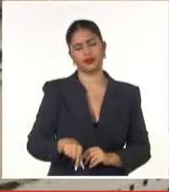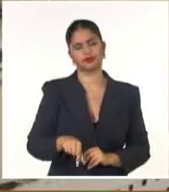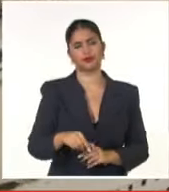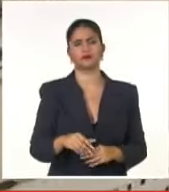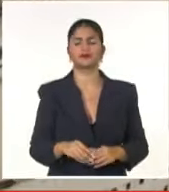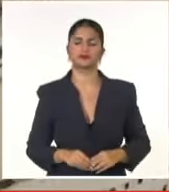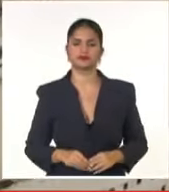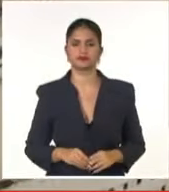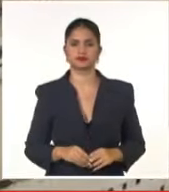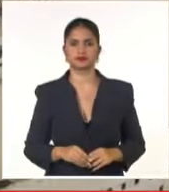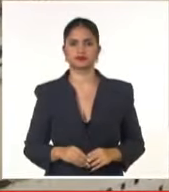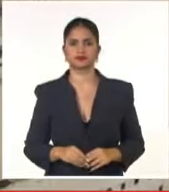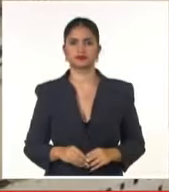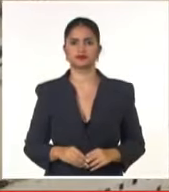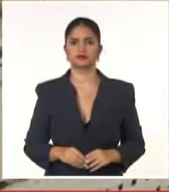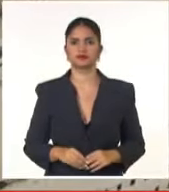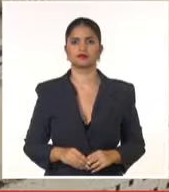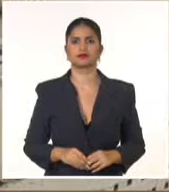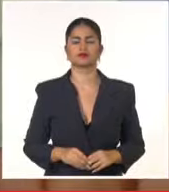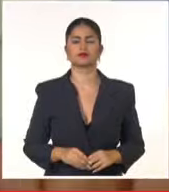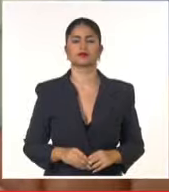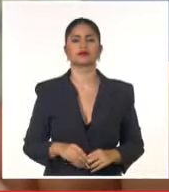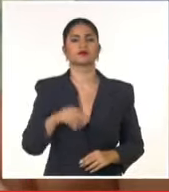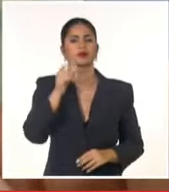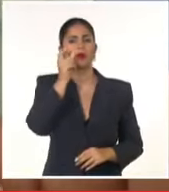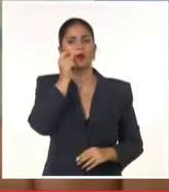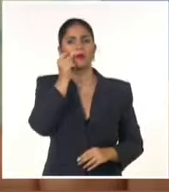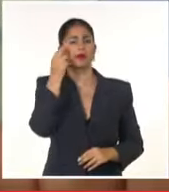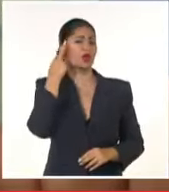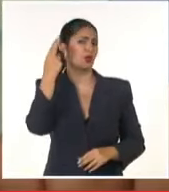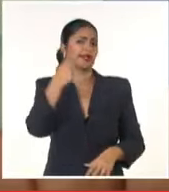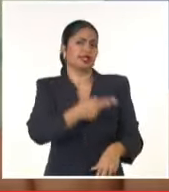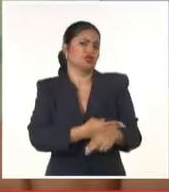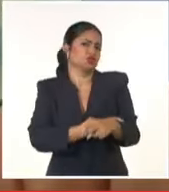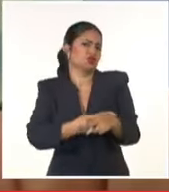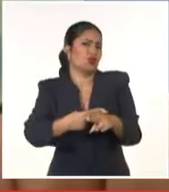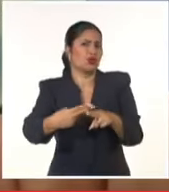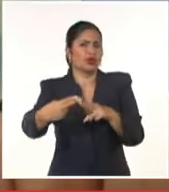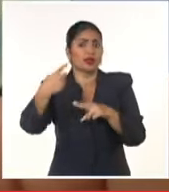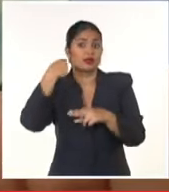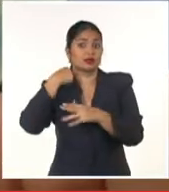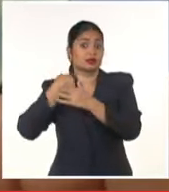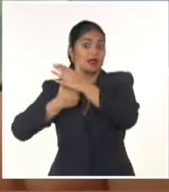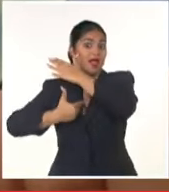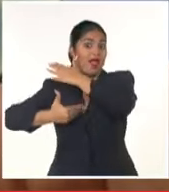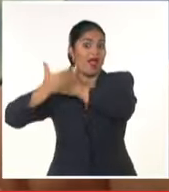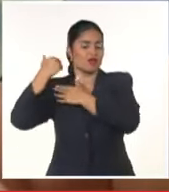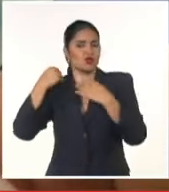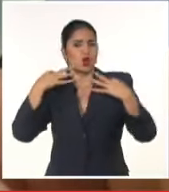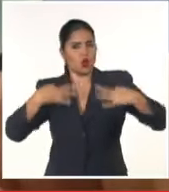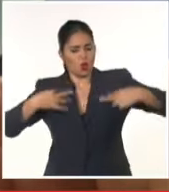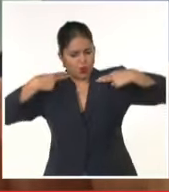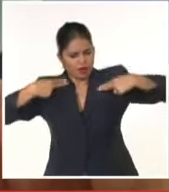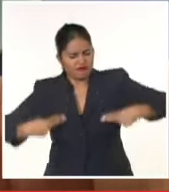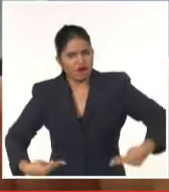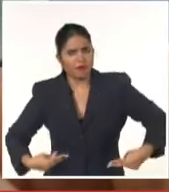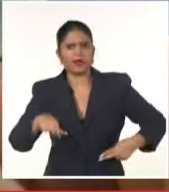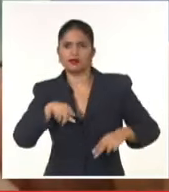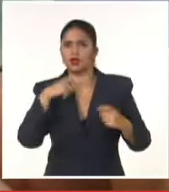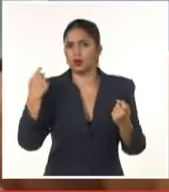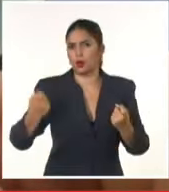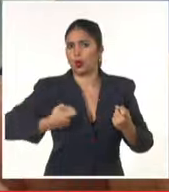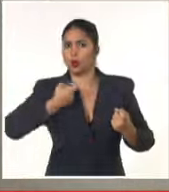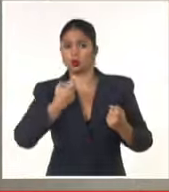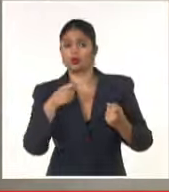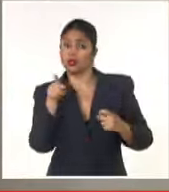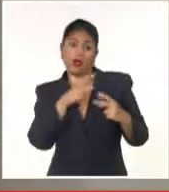Mario Augusto Carranza regresa en el tiempo cuando se ve en las fotografías vestido de guerrillero y con el fusil al hombro en la Sierra